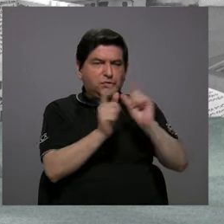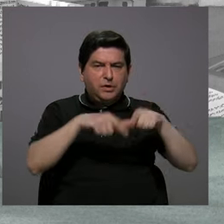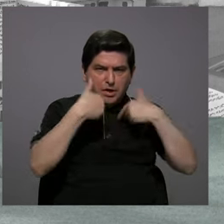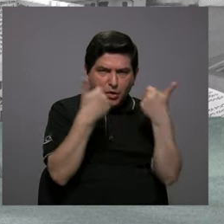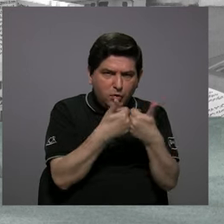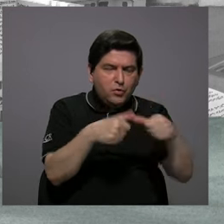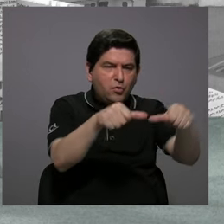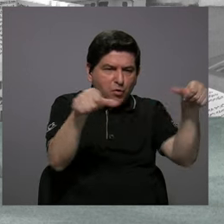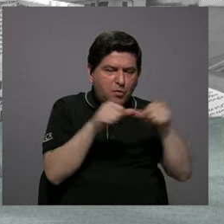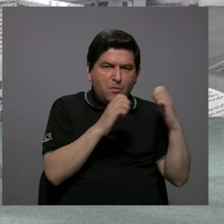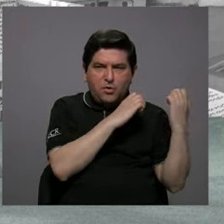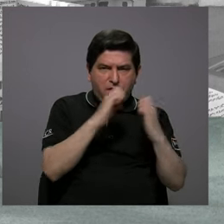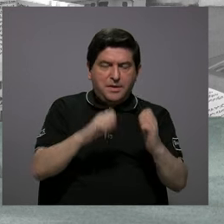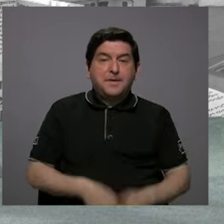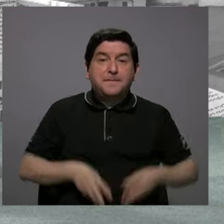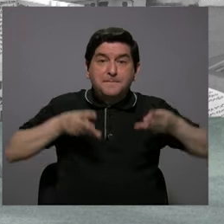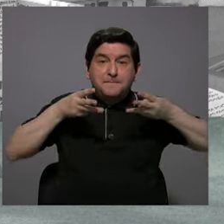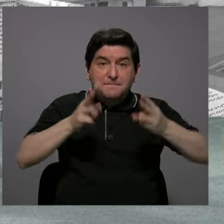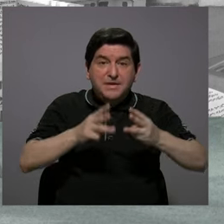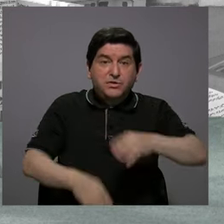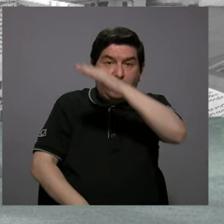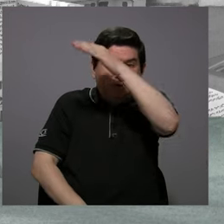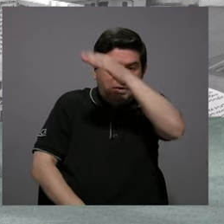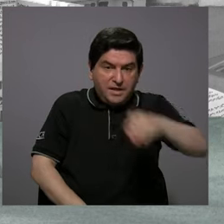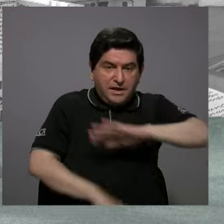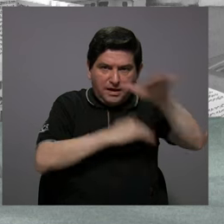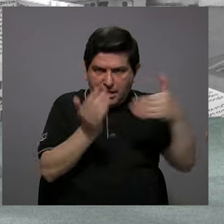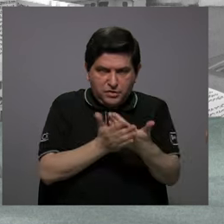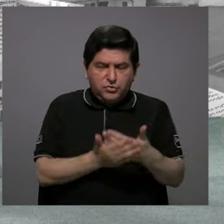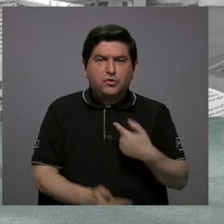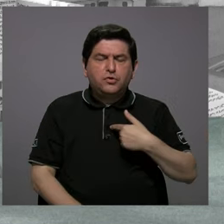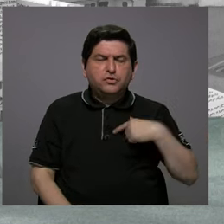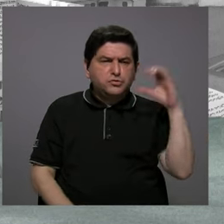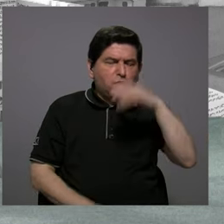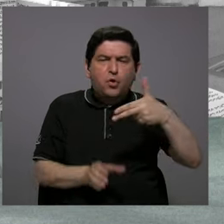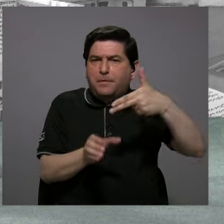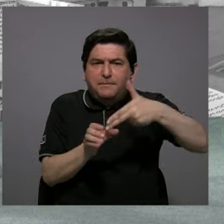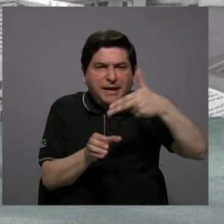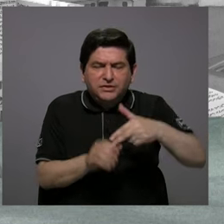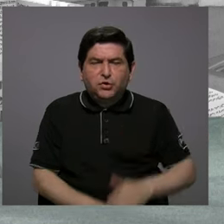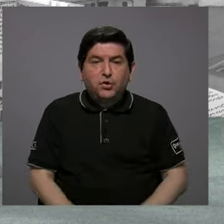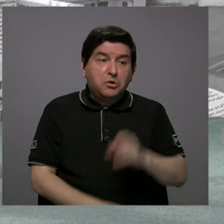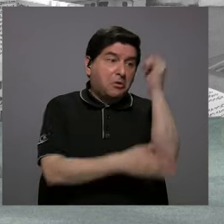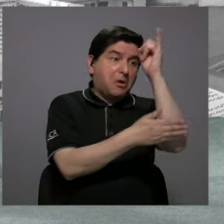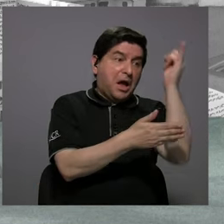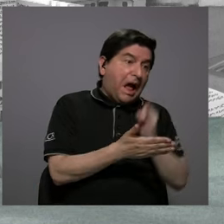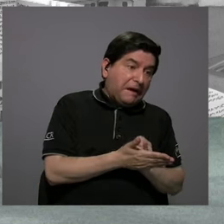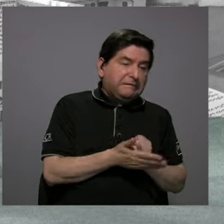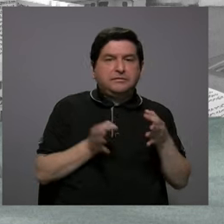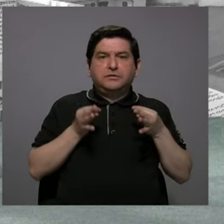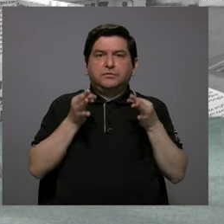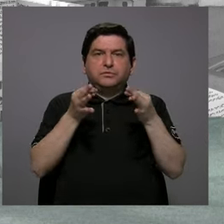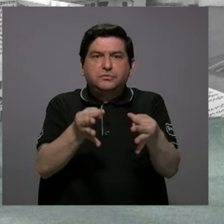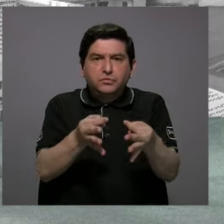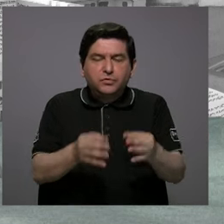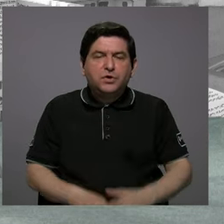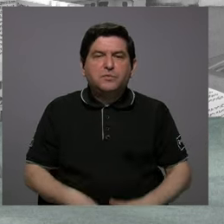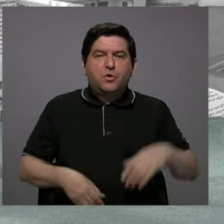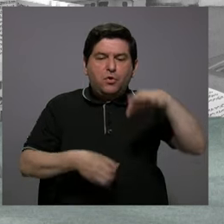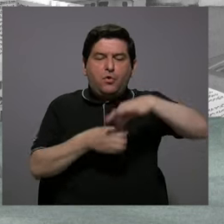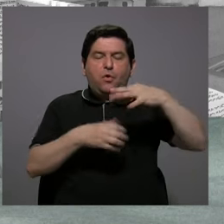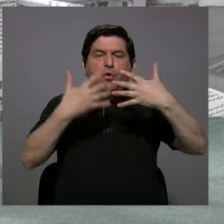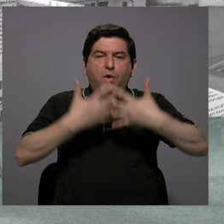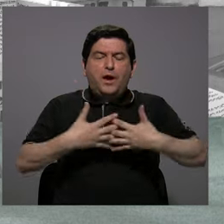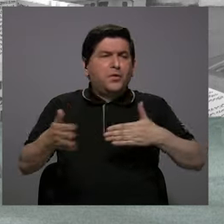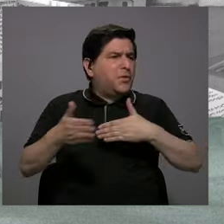a un área estratégica es una metodología transversal yo puedo buscar petróleo puedo buscar arte puedo buscar turmo o agroindustria no